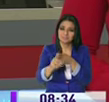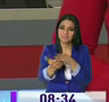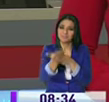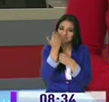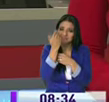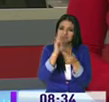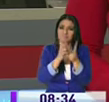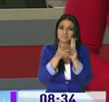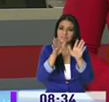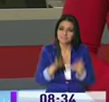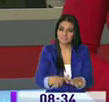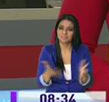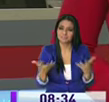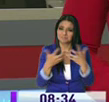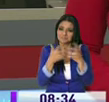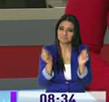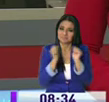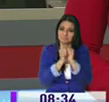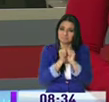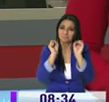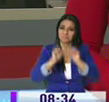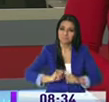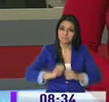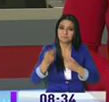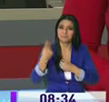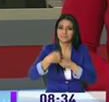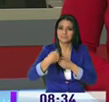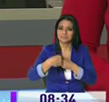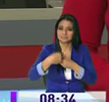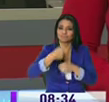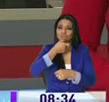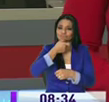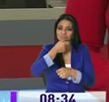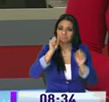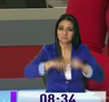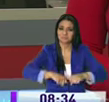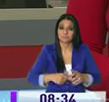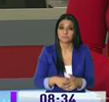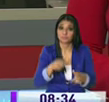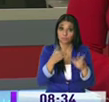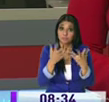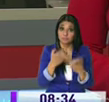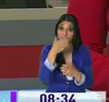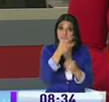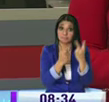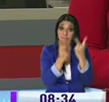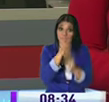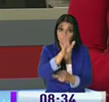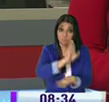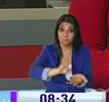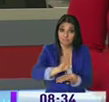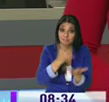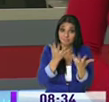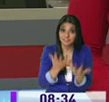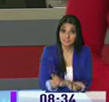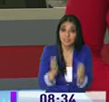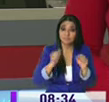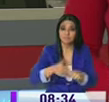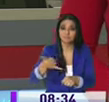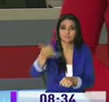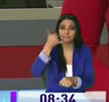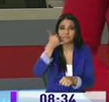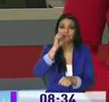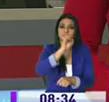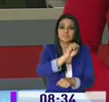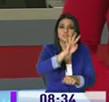para que se unan a nosotros y puedan ser parte de nuestros reportajes si usted desea que tdt llegue hasta su barrio para comunicarse